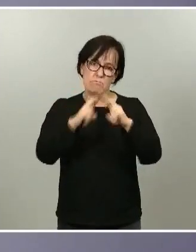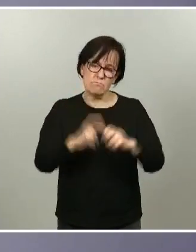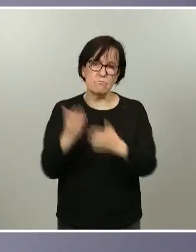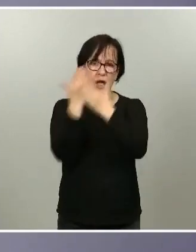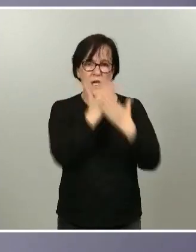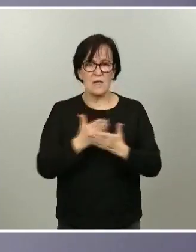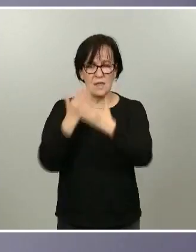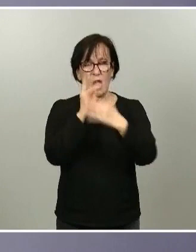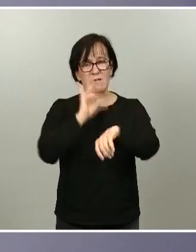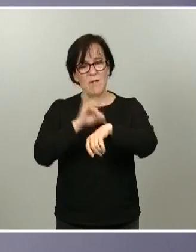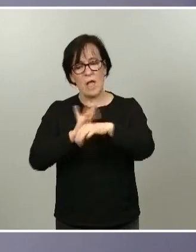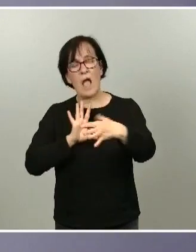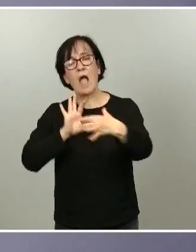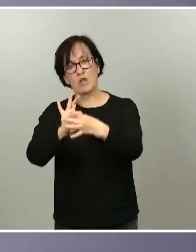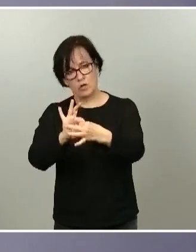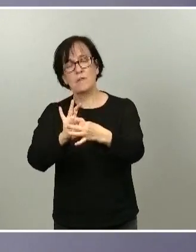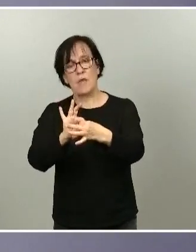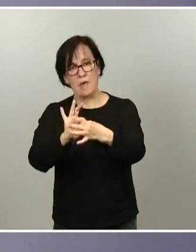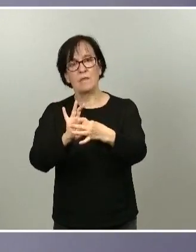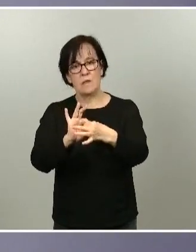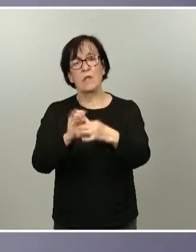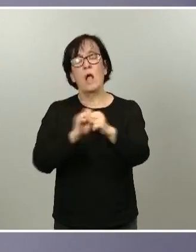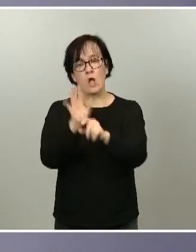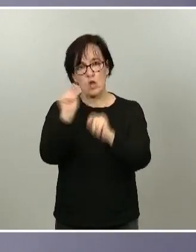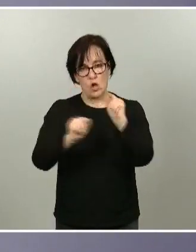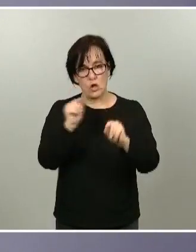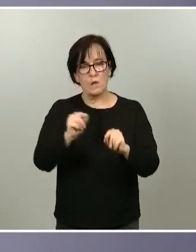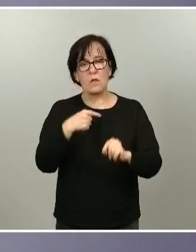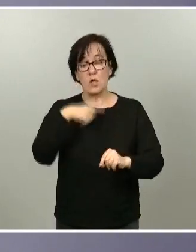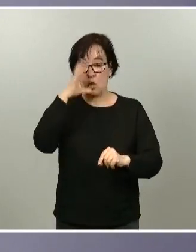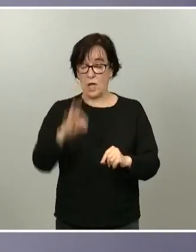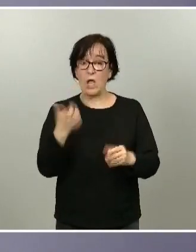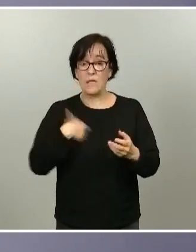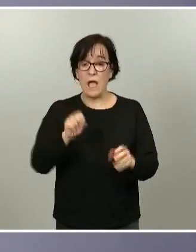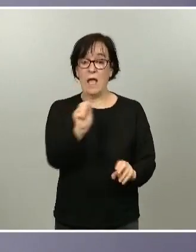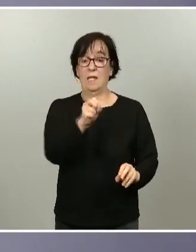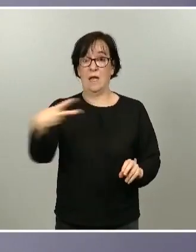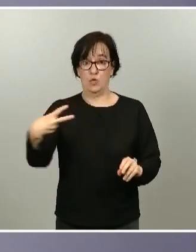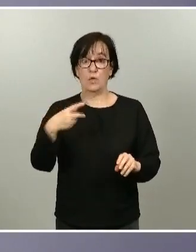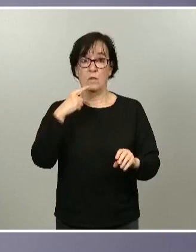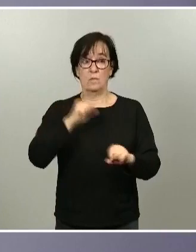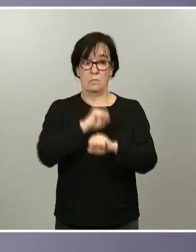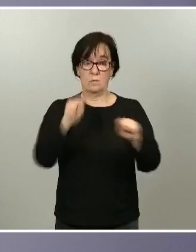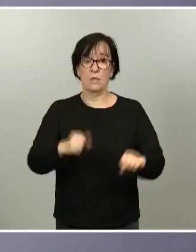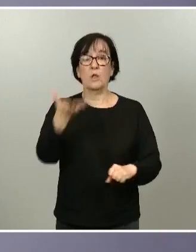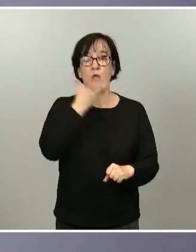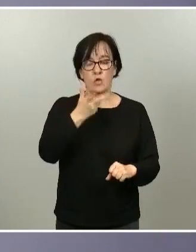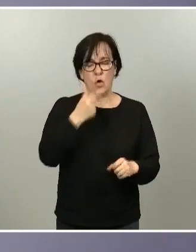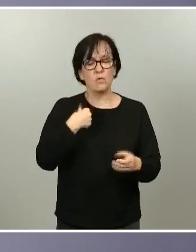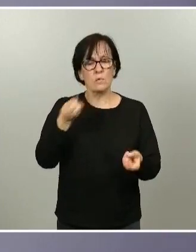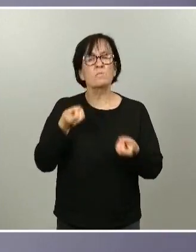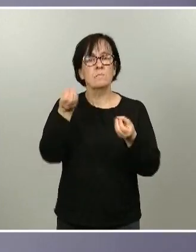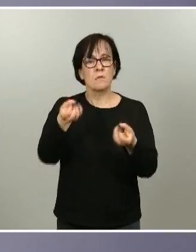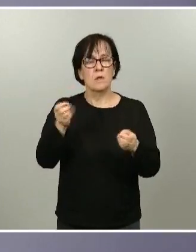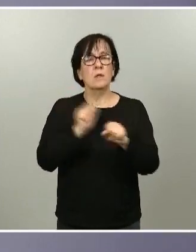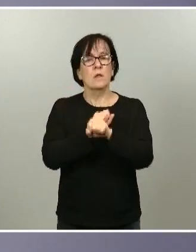Kawasaki asociada potencialmente al coronavirus. Yo creo que cuando tengamos resultados sólidos se conocerán y se difundirán